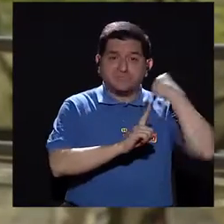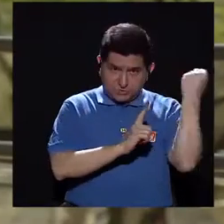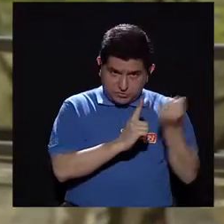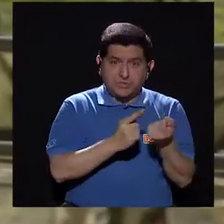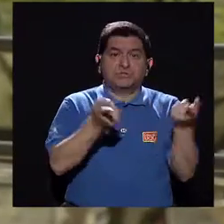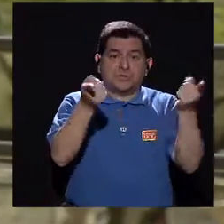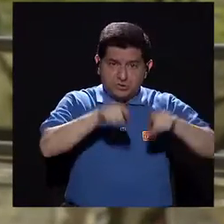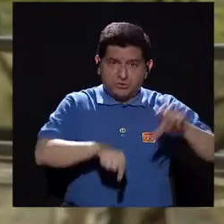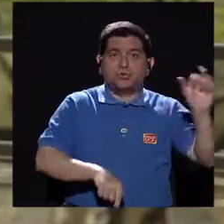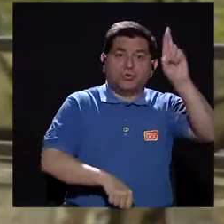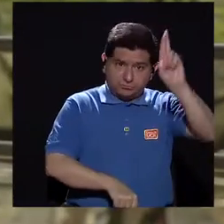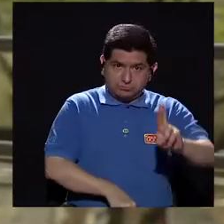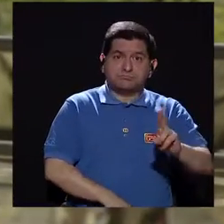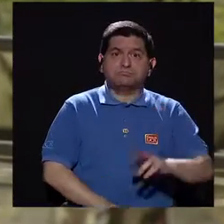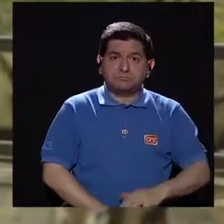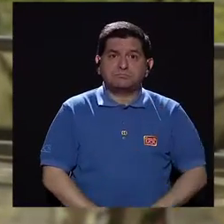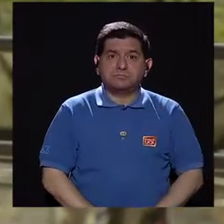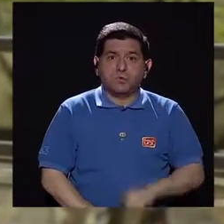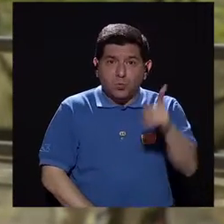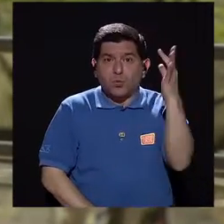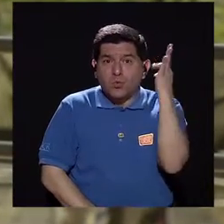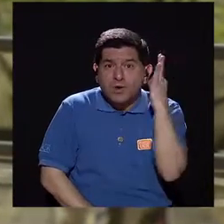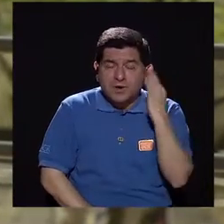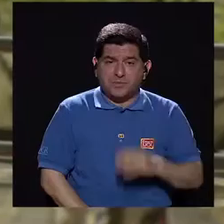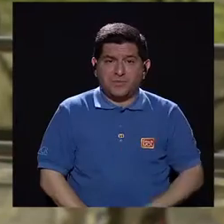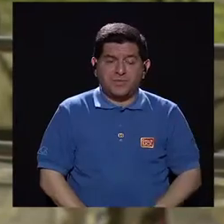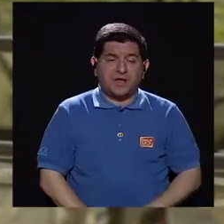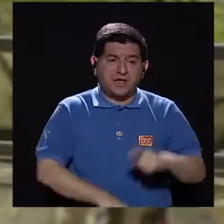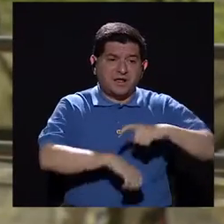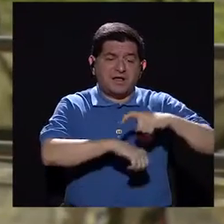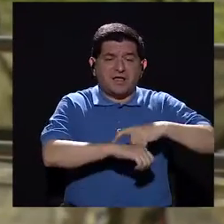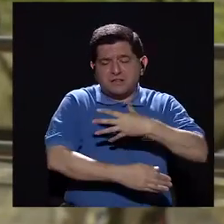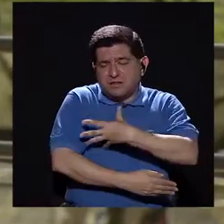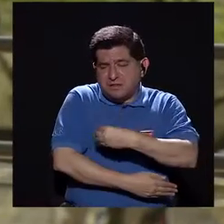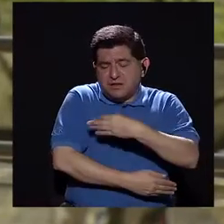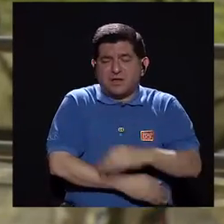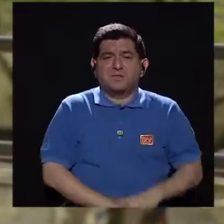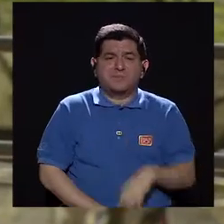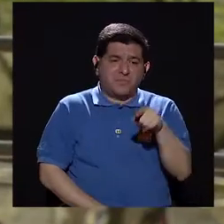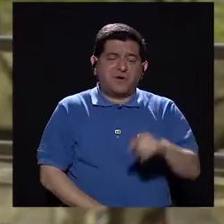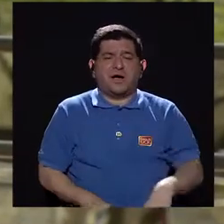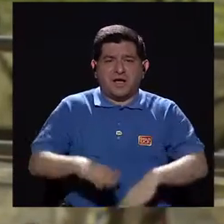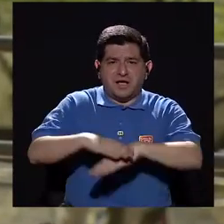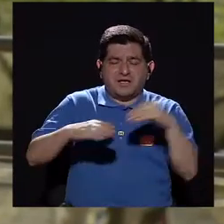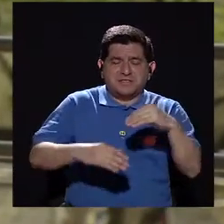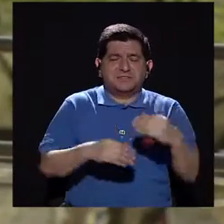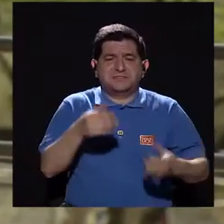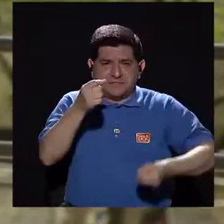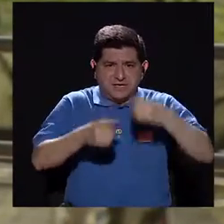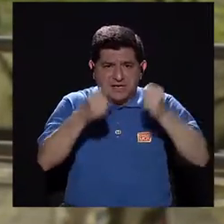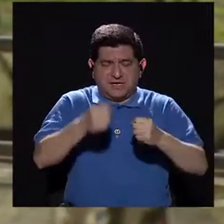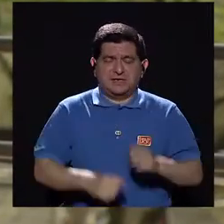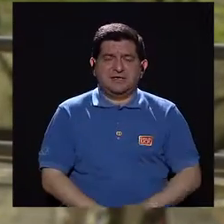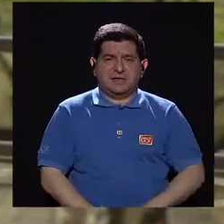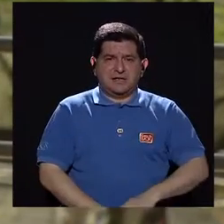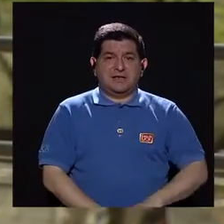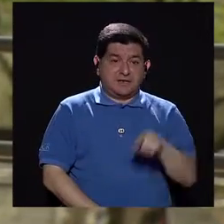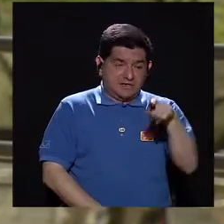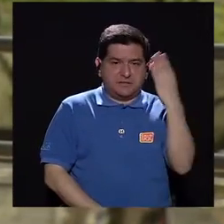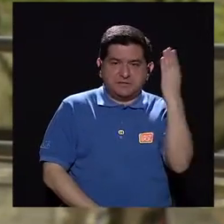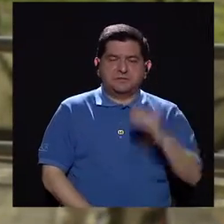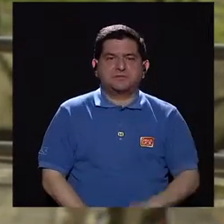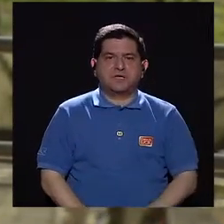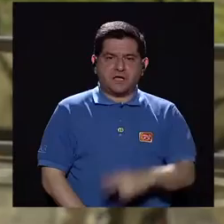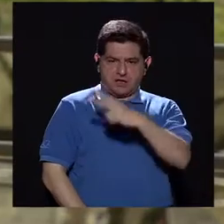hay casos todavía en Costa Rica, que una mujer en periodo de lactancia se extraiga la leche. A mí más bien me gustaría